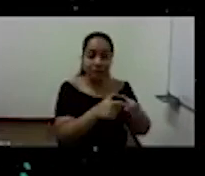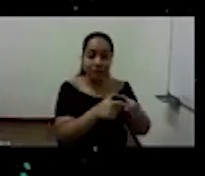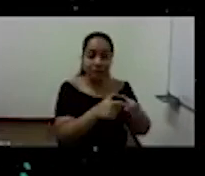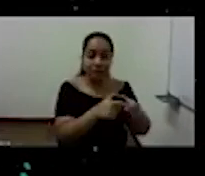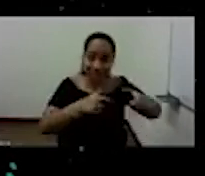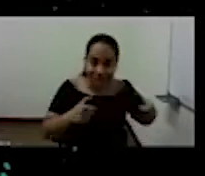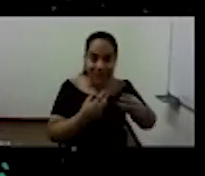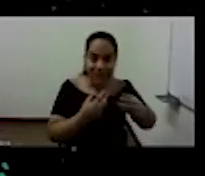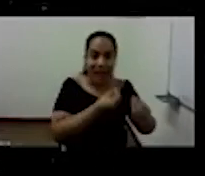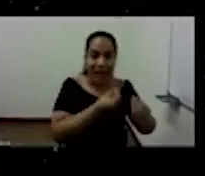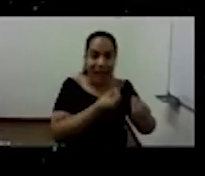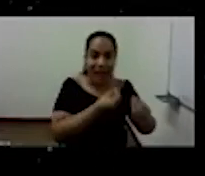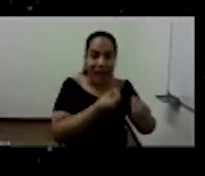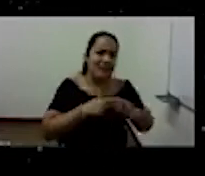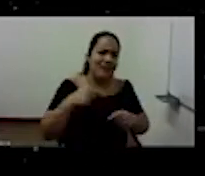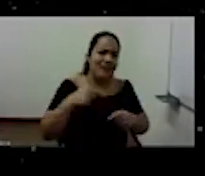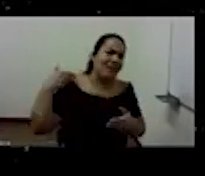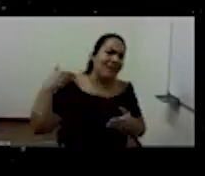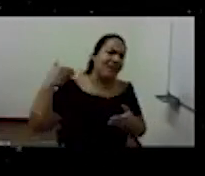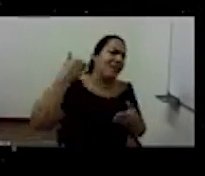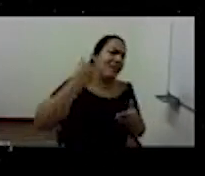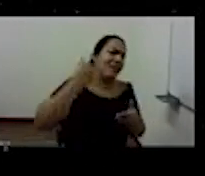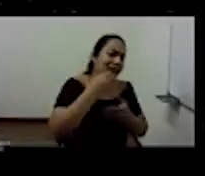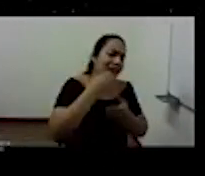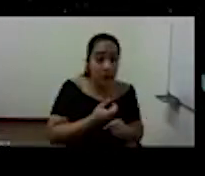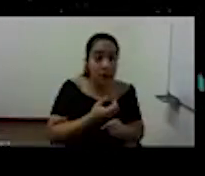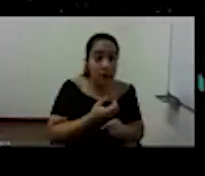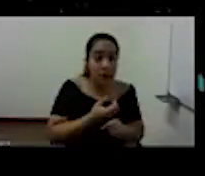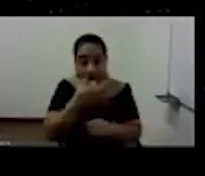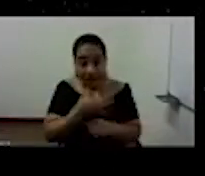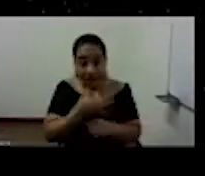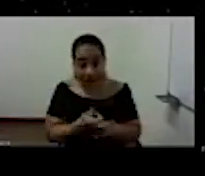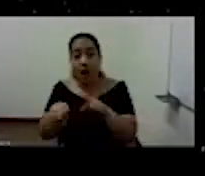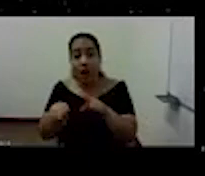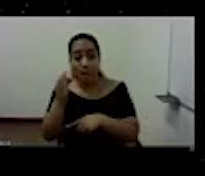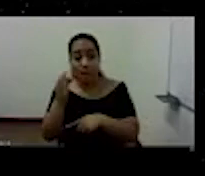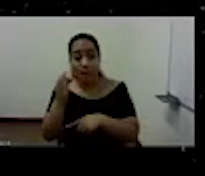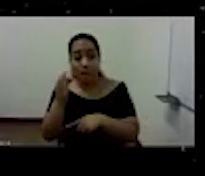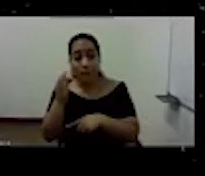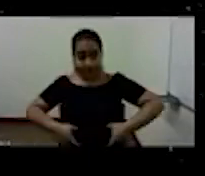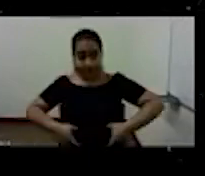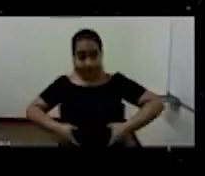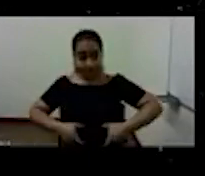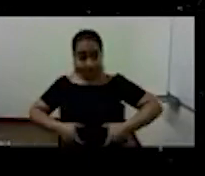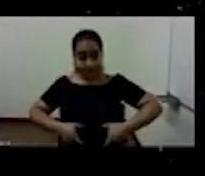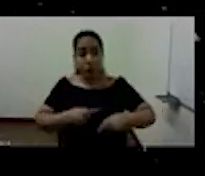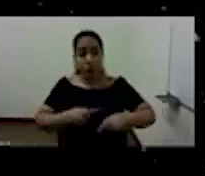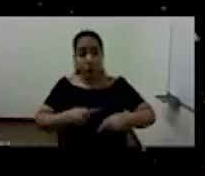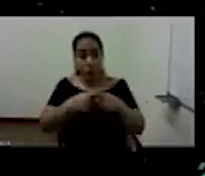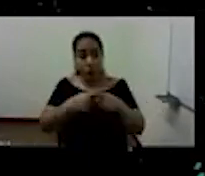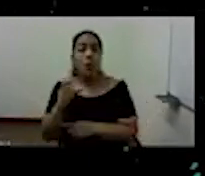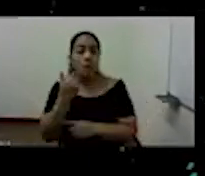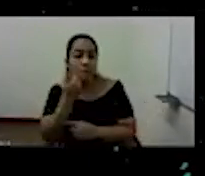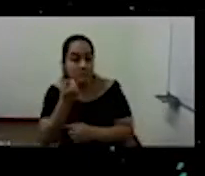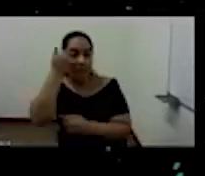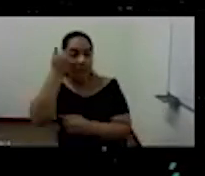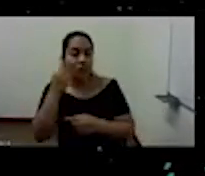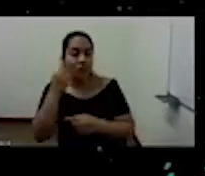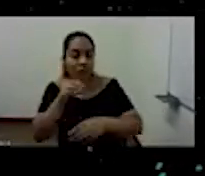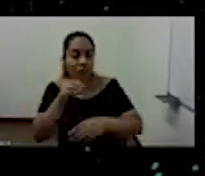ha tejido durante años. Y es verdad que los hombres tejen sus jigras, los mayores, los médicos ancestrales lo